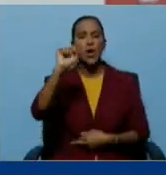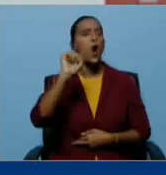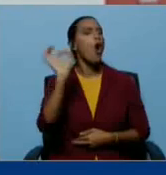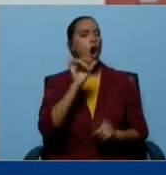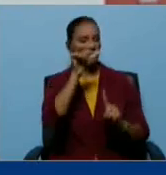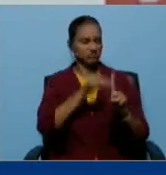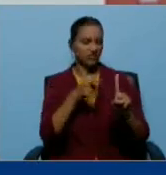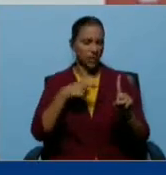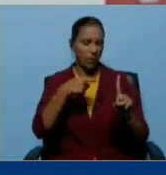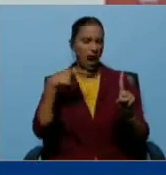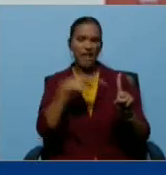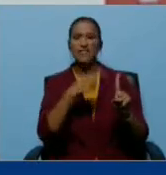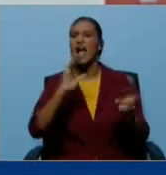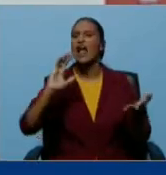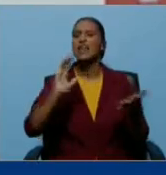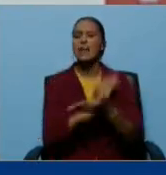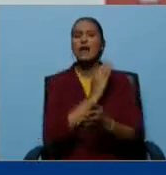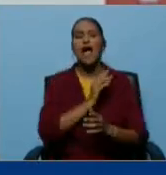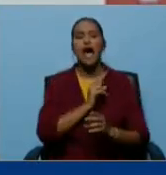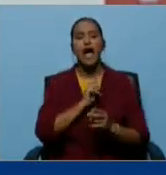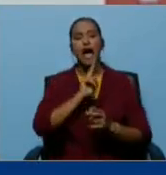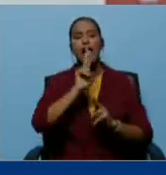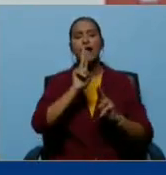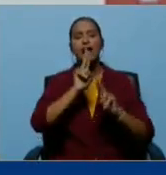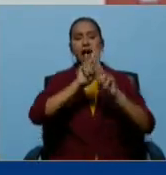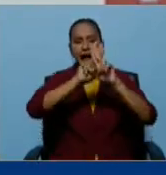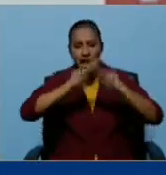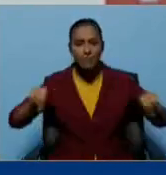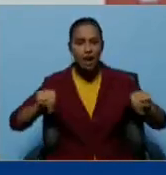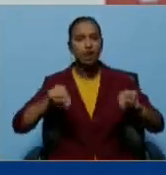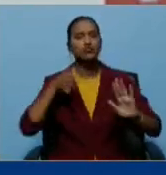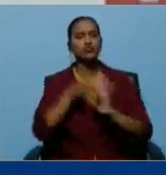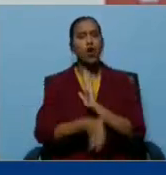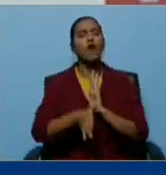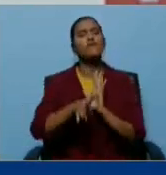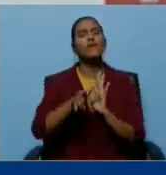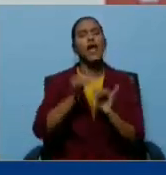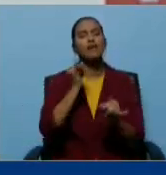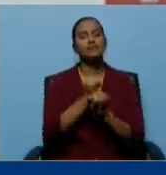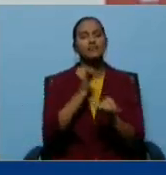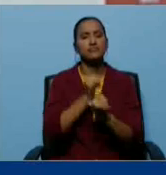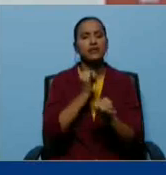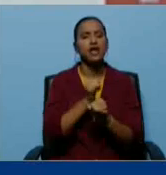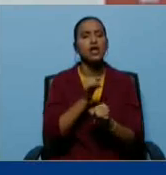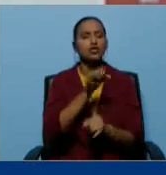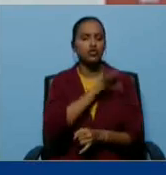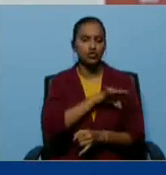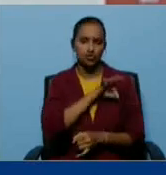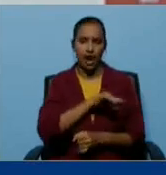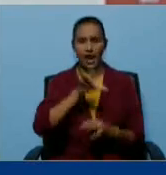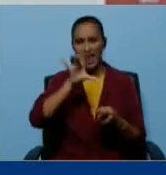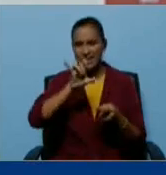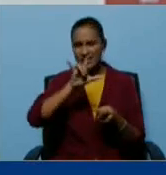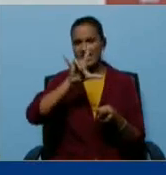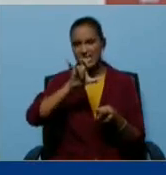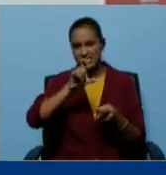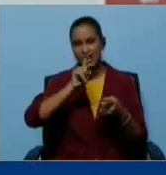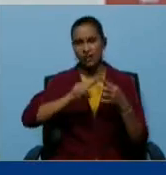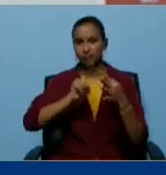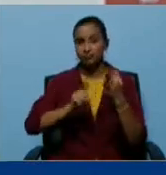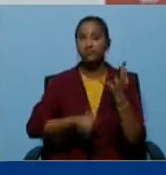te eliminamos la cuenta. Con los bots, miles de bots atacaron a